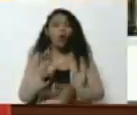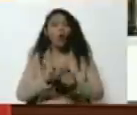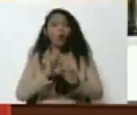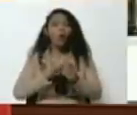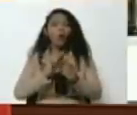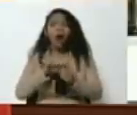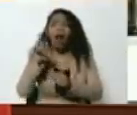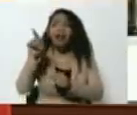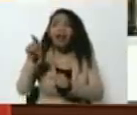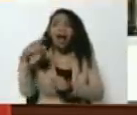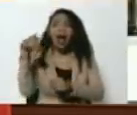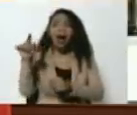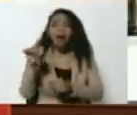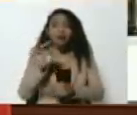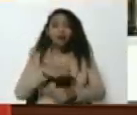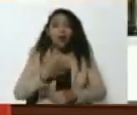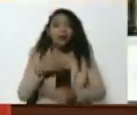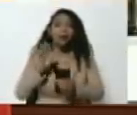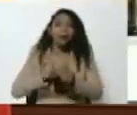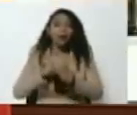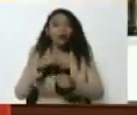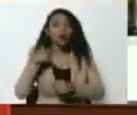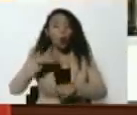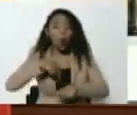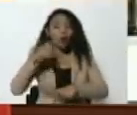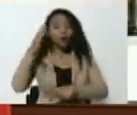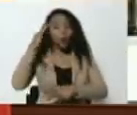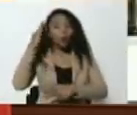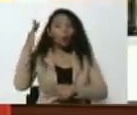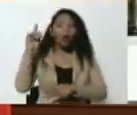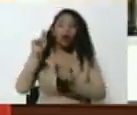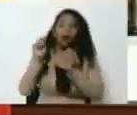está Pedro Carreño. Mira, Pedro, hoy soñé contigo.